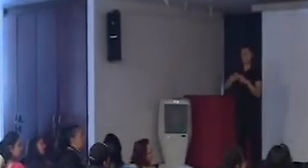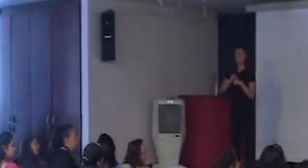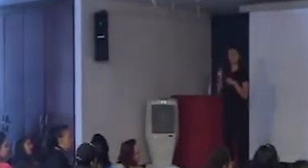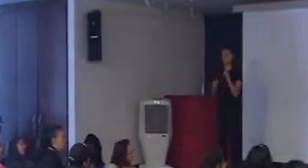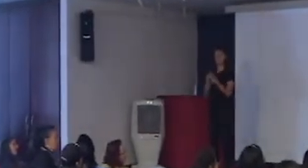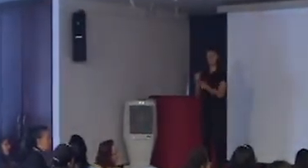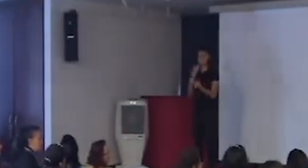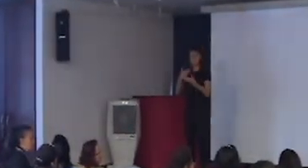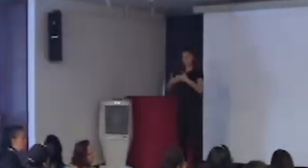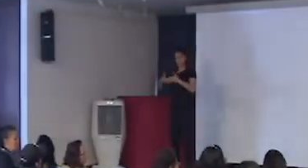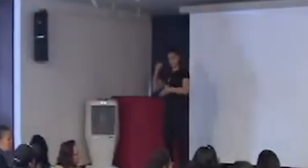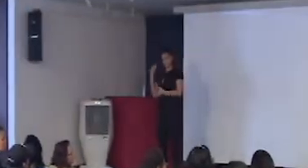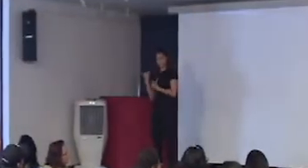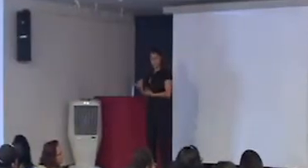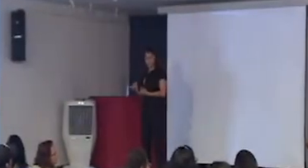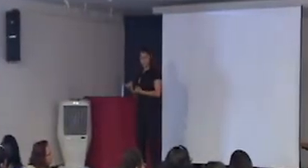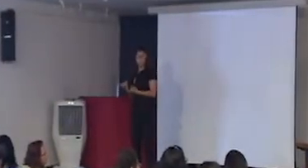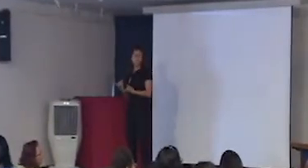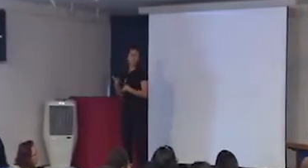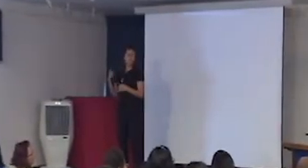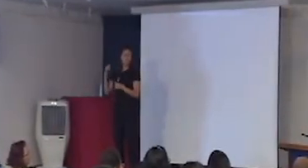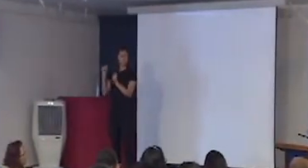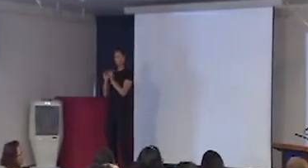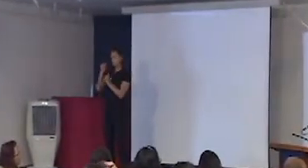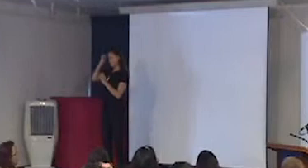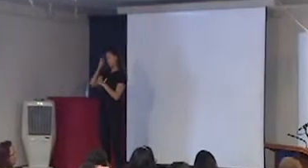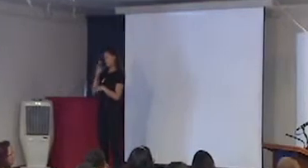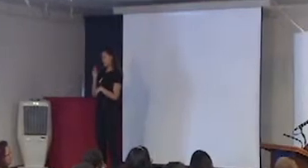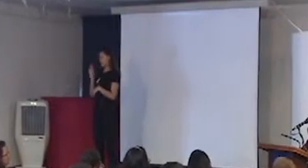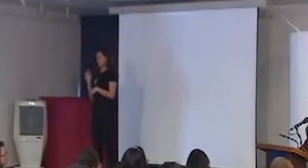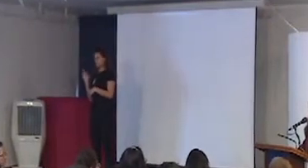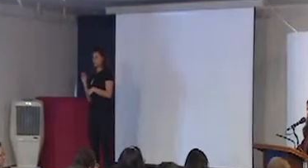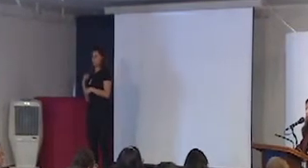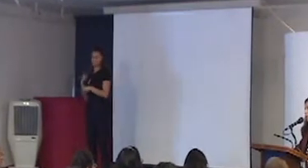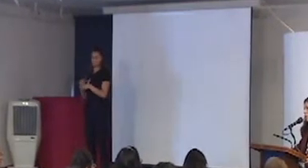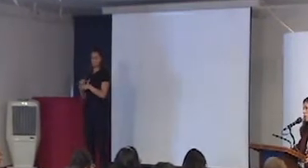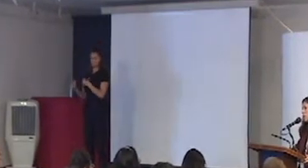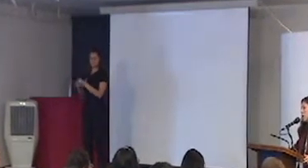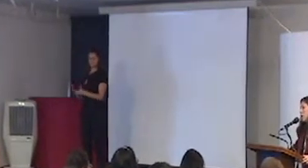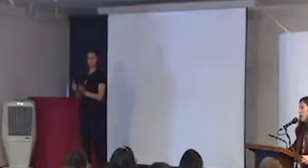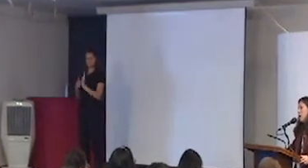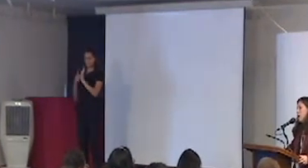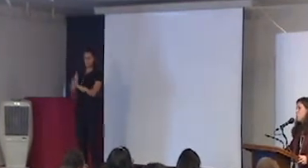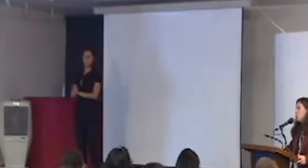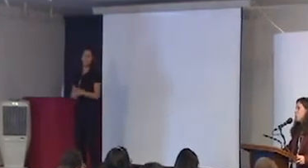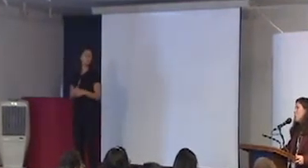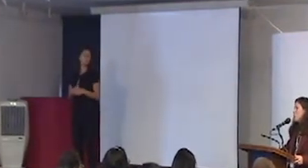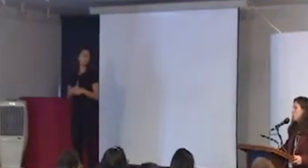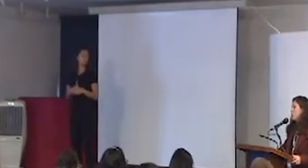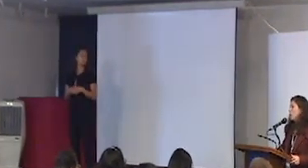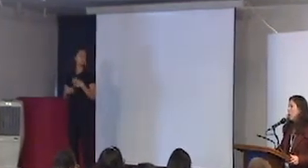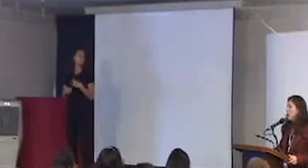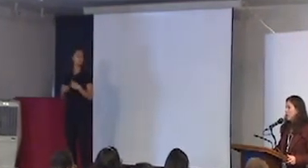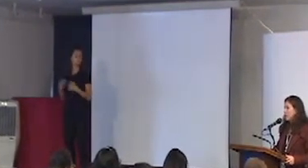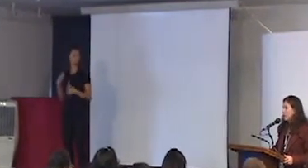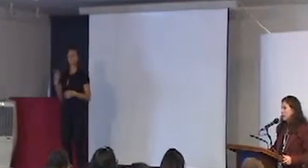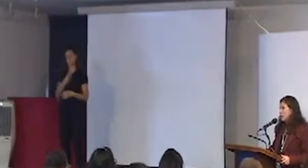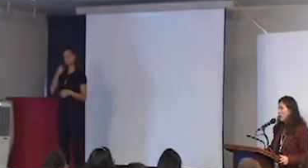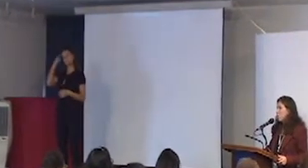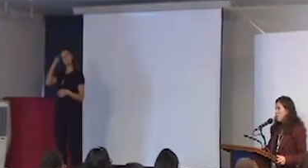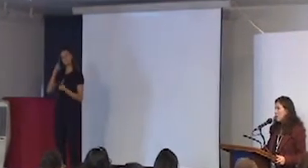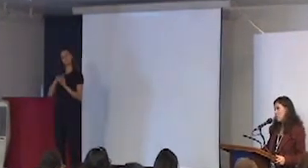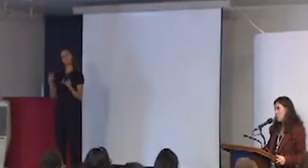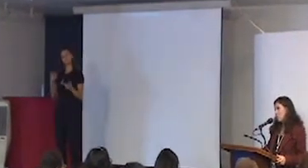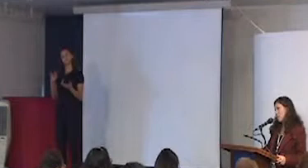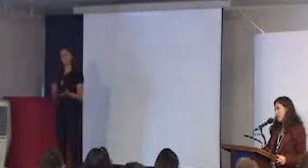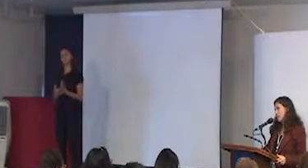hecho desde que comenzó la jornada con el profesor Roberto y el ejercicio que se ha venido haciendo de presentación, nos pone en otra lógica y